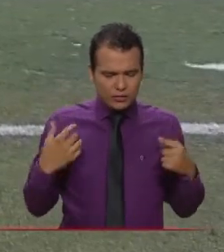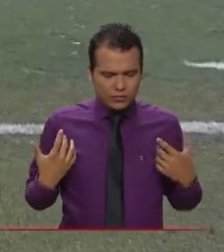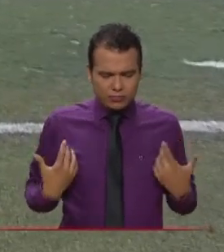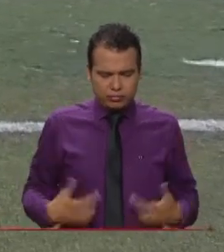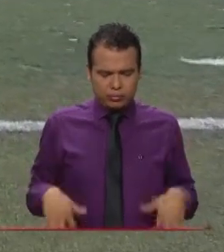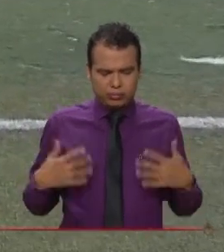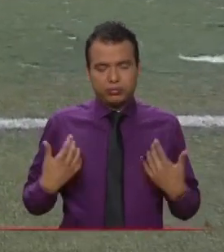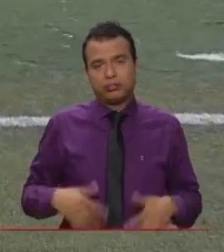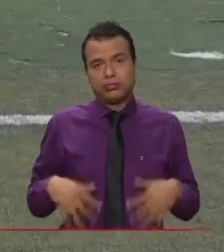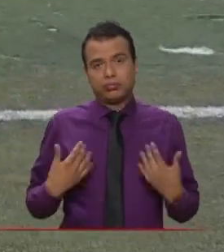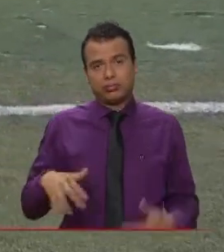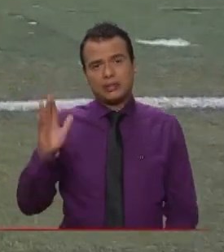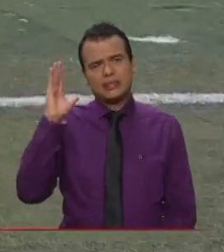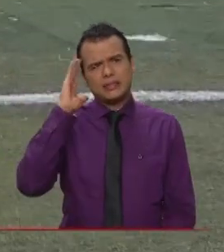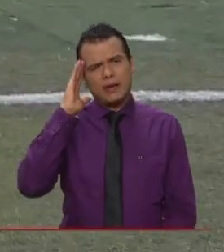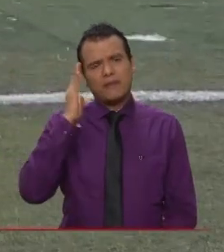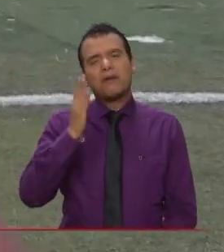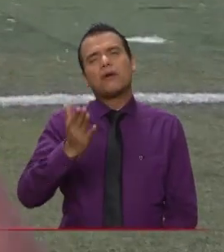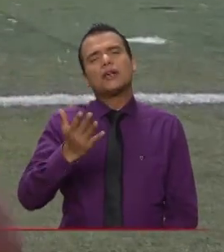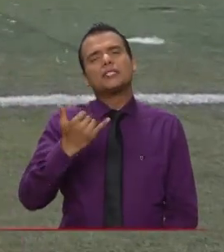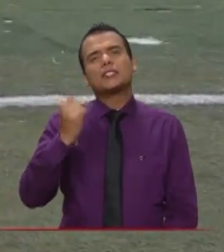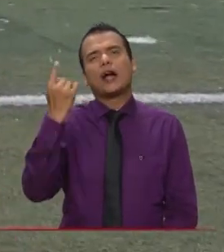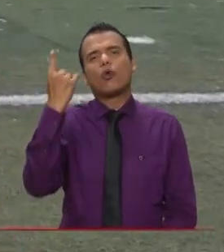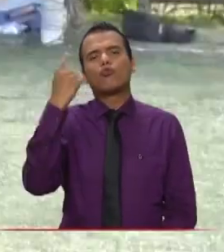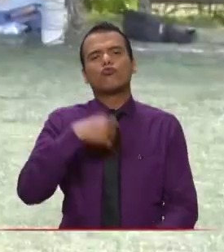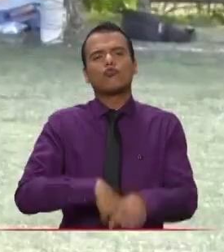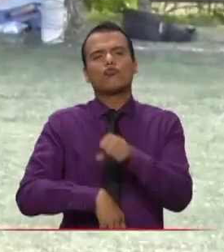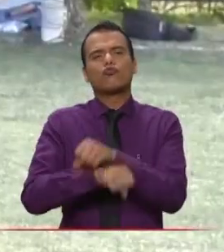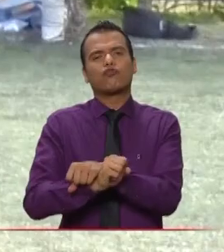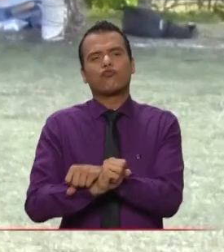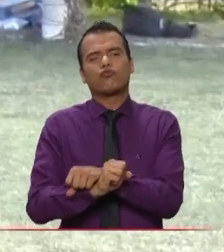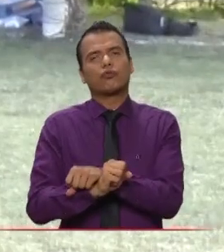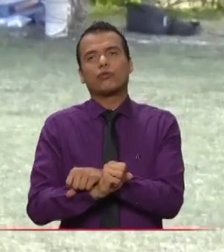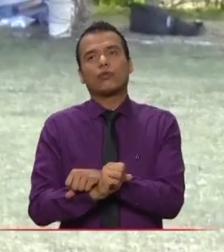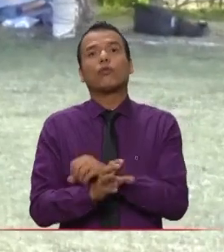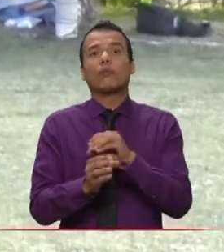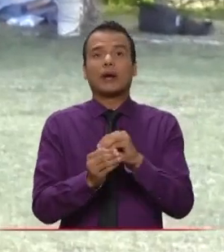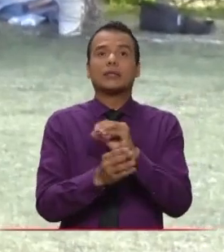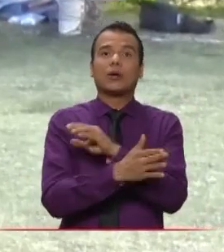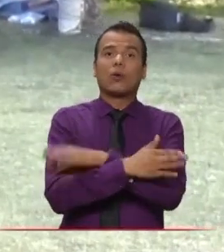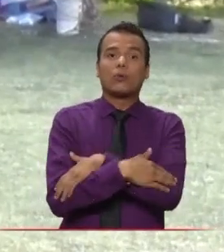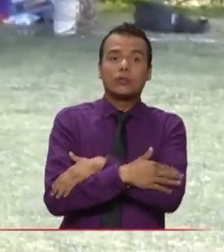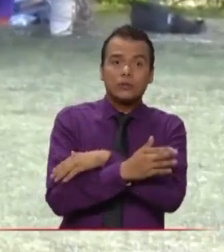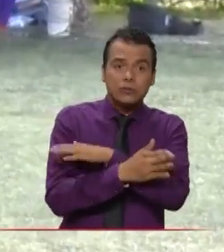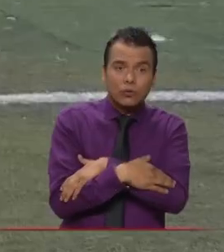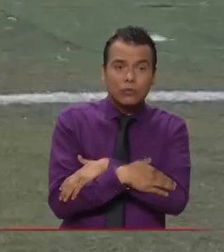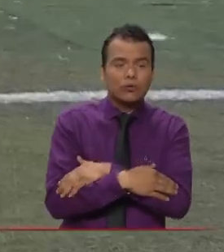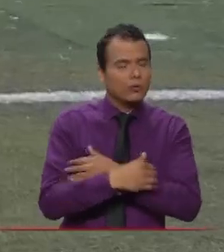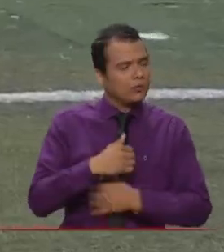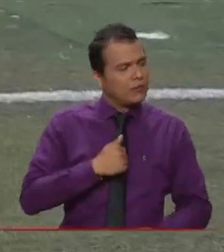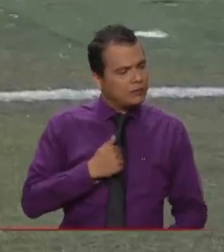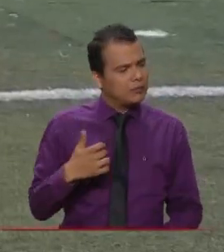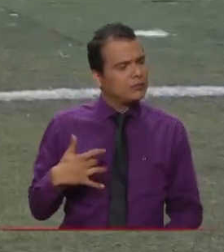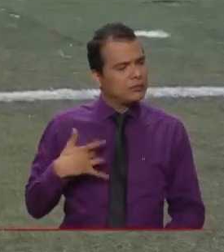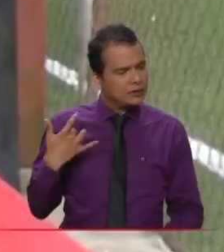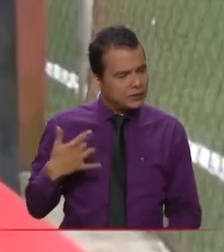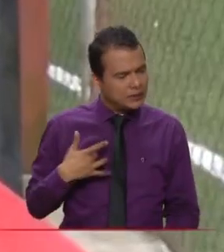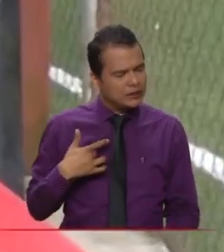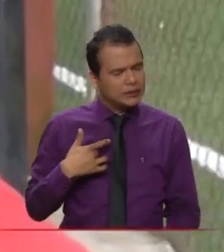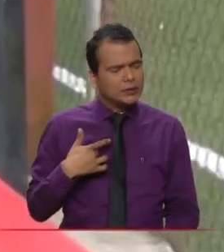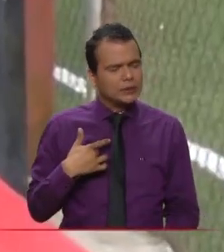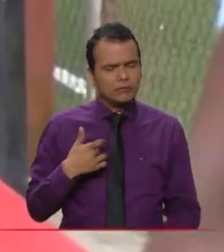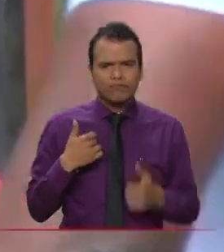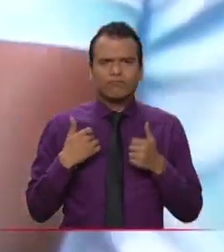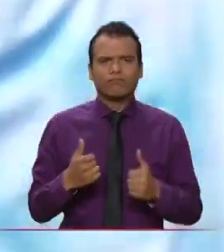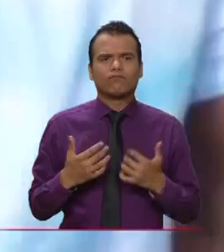fútbol no alcanza. Hay otras cosas que son extrafutbolísticas, que es la disciplina, el sentir la pertenencia.